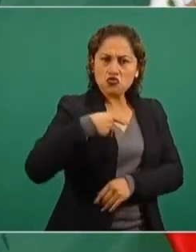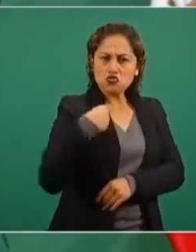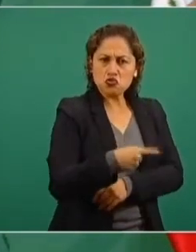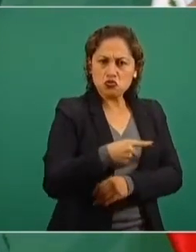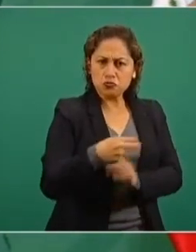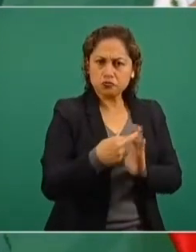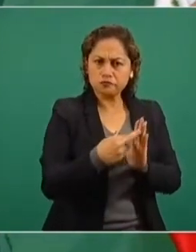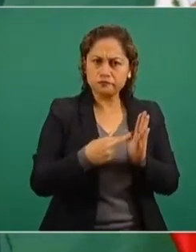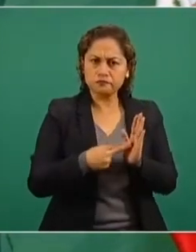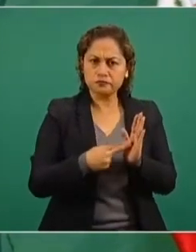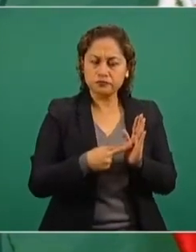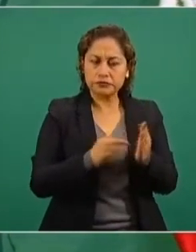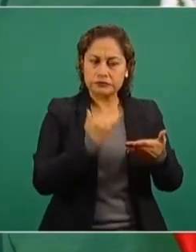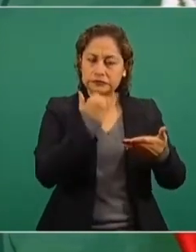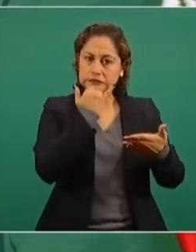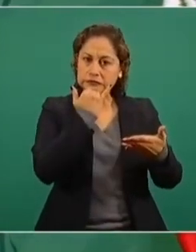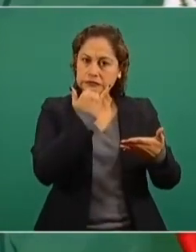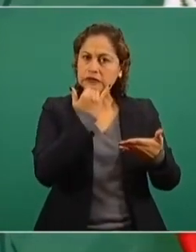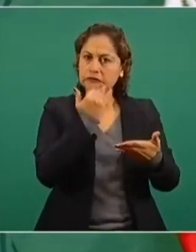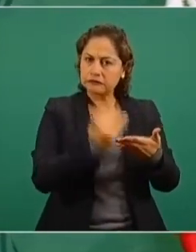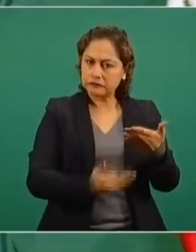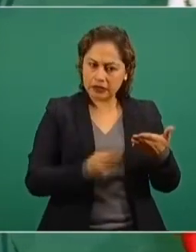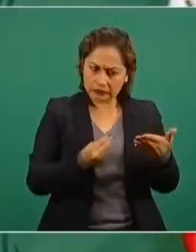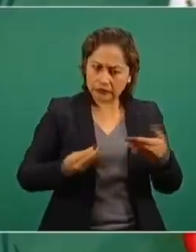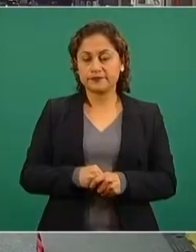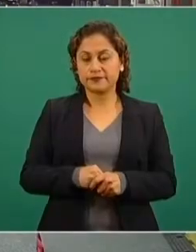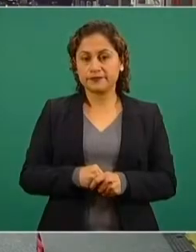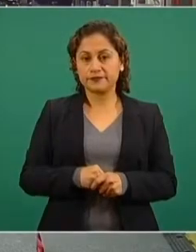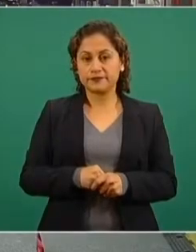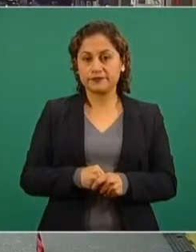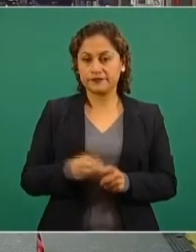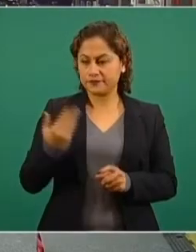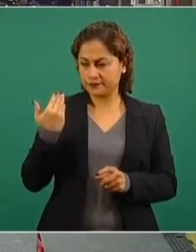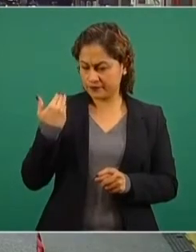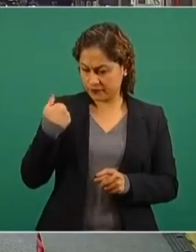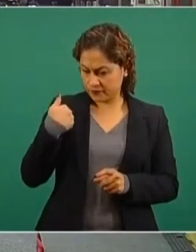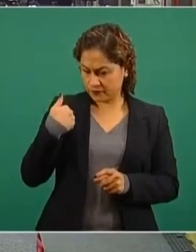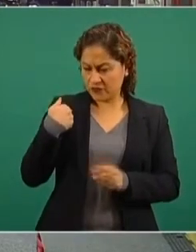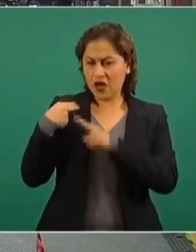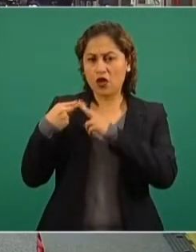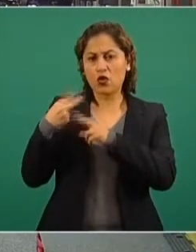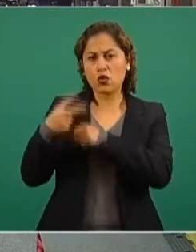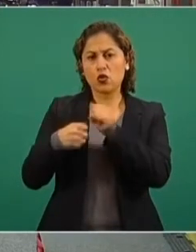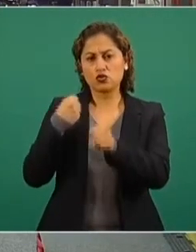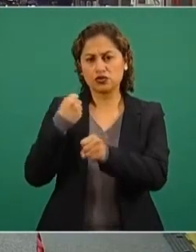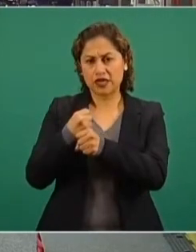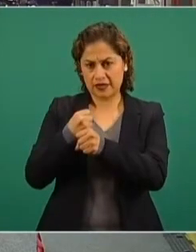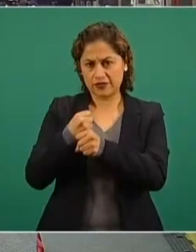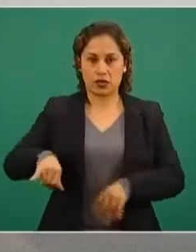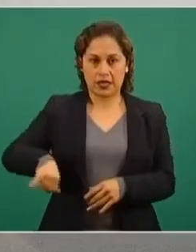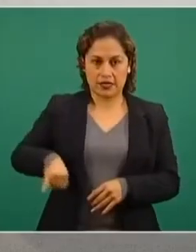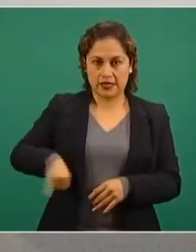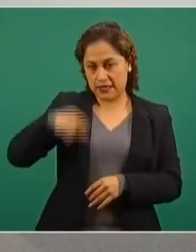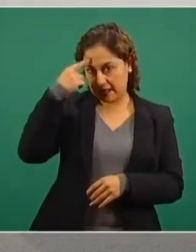libertad y el derecho a la información. López Obrador señaló que es un mal presagio que